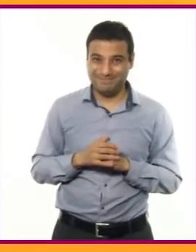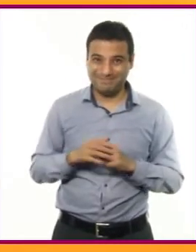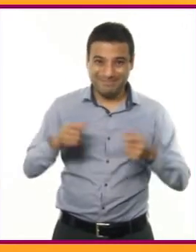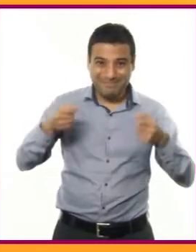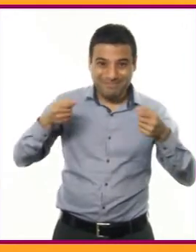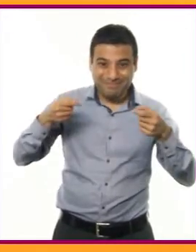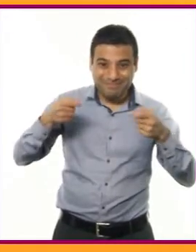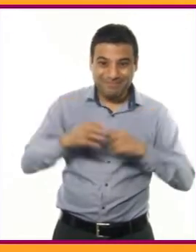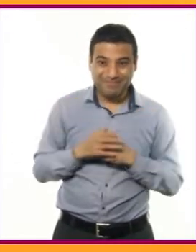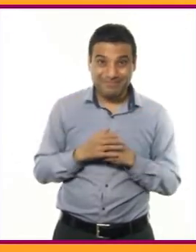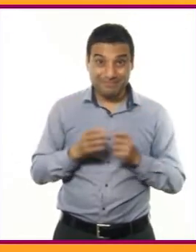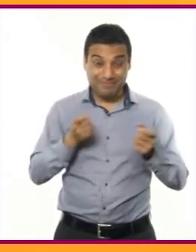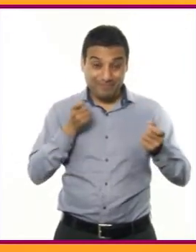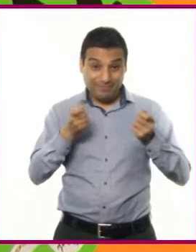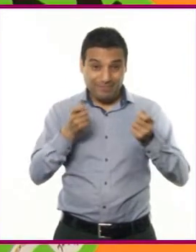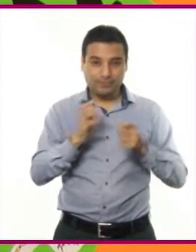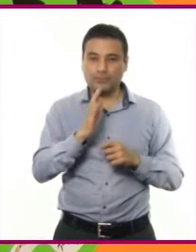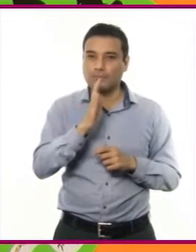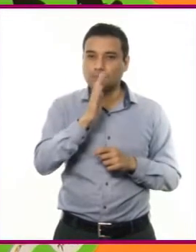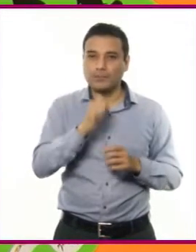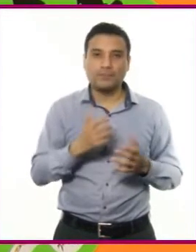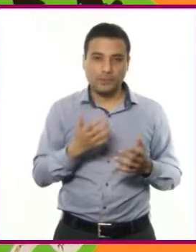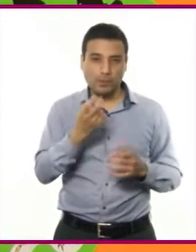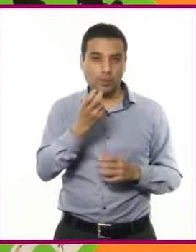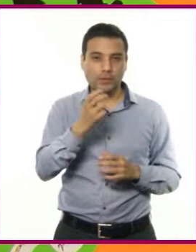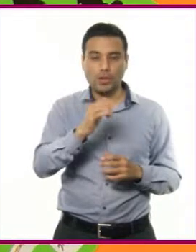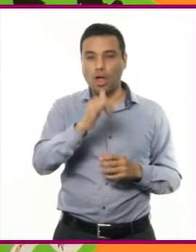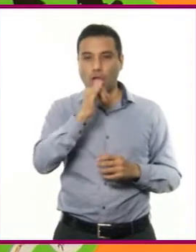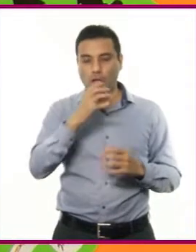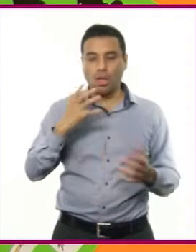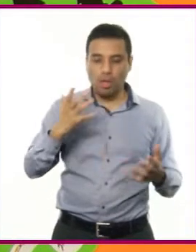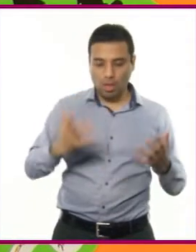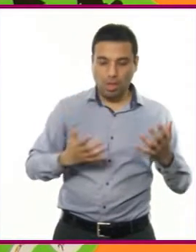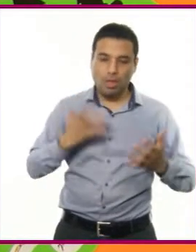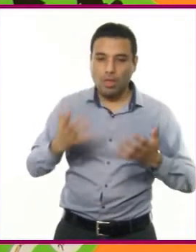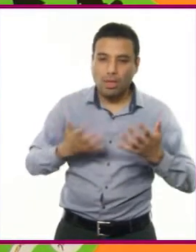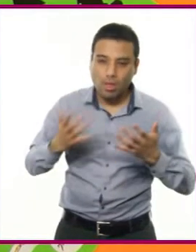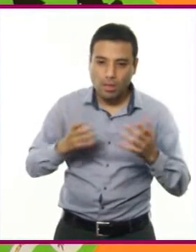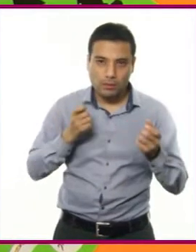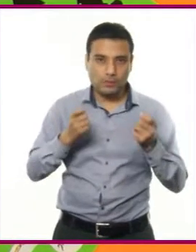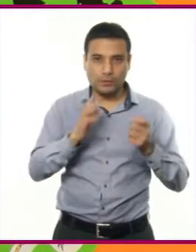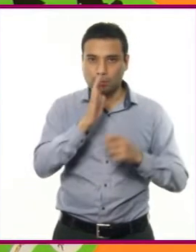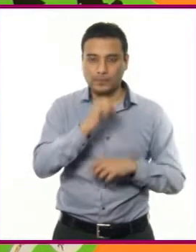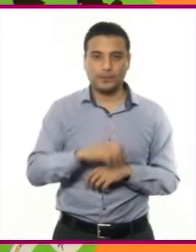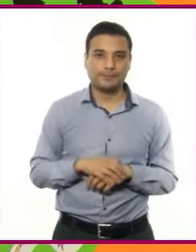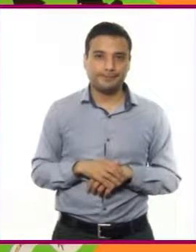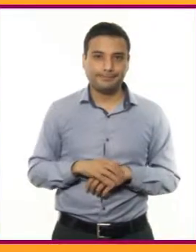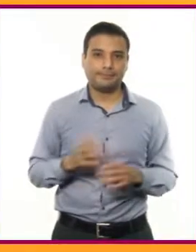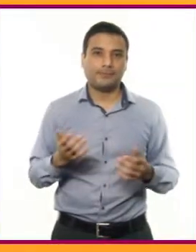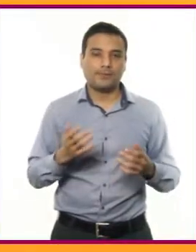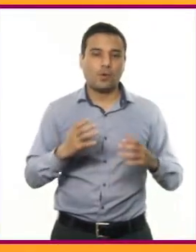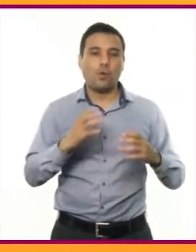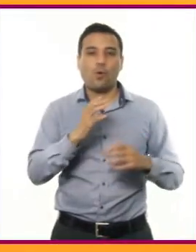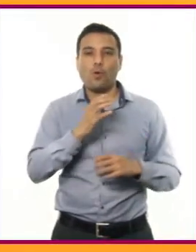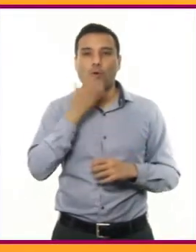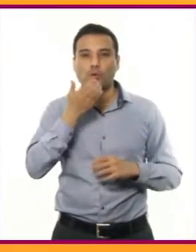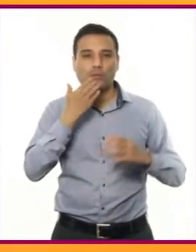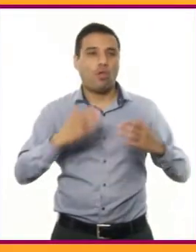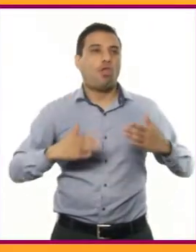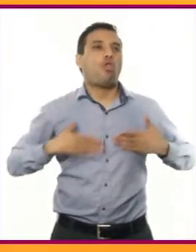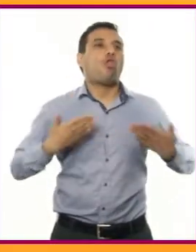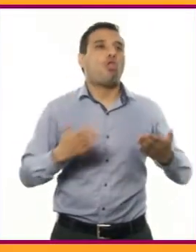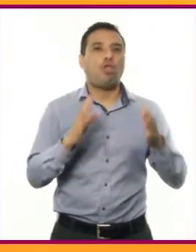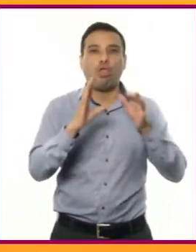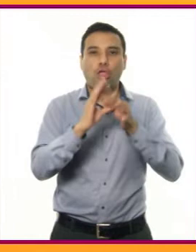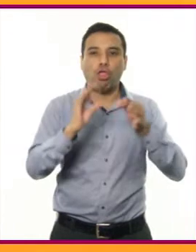motor. Por ello, perdemos el equilibrio poco a poco. Y socialmente, se es más extrovertido, porque